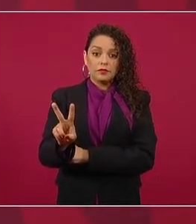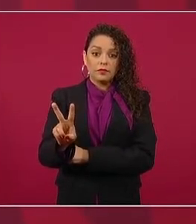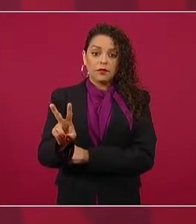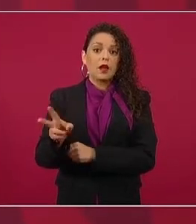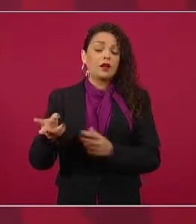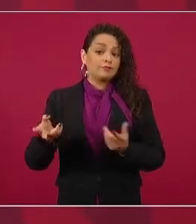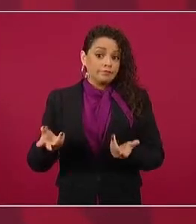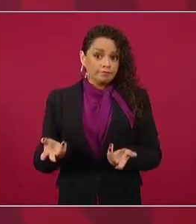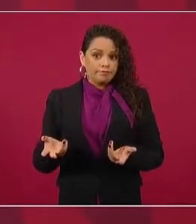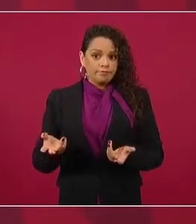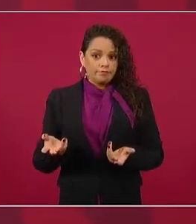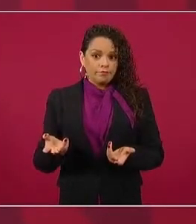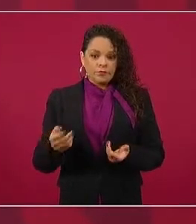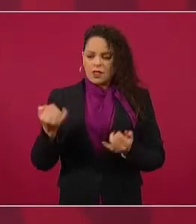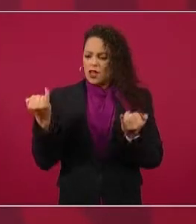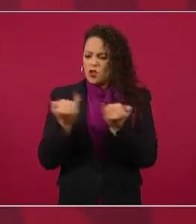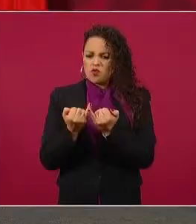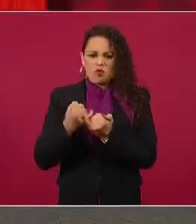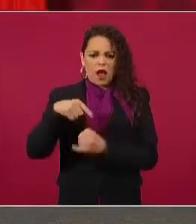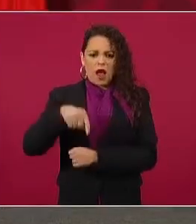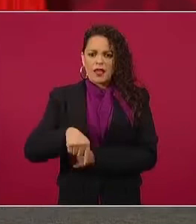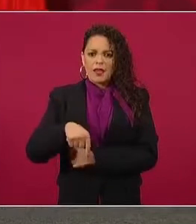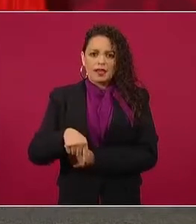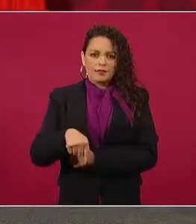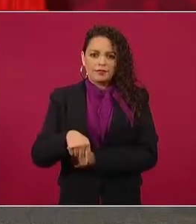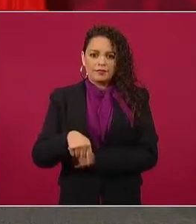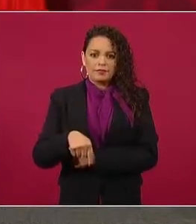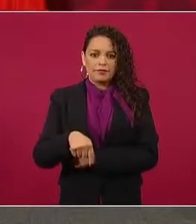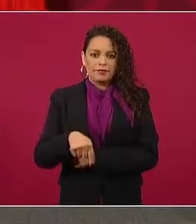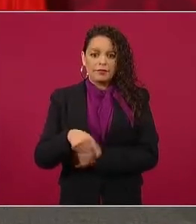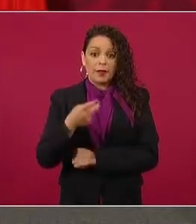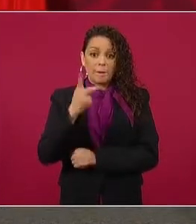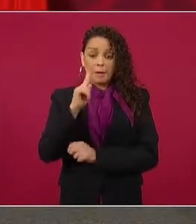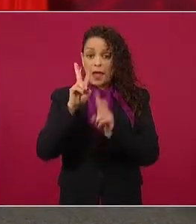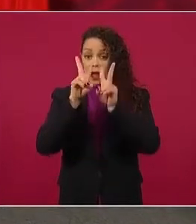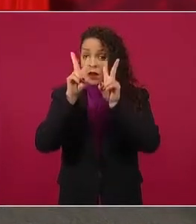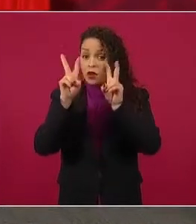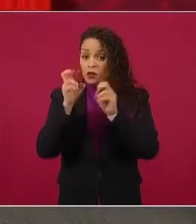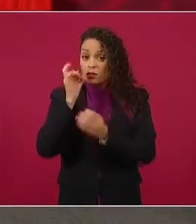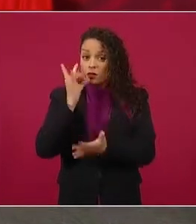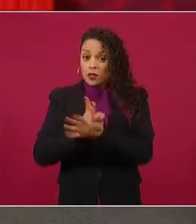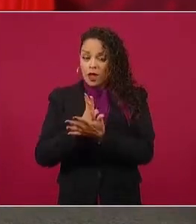Y es como lo hacemos aquí, pero el tema va a ser seguridad